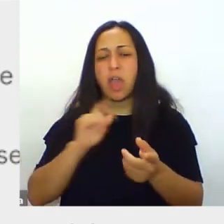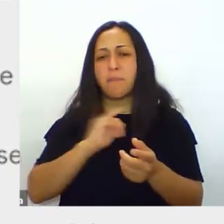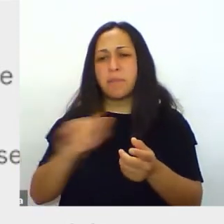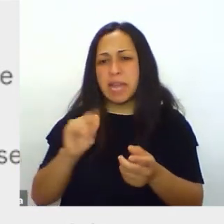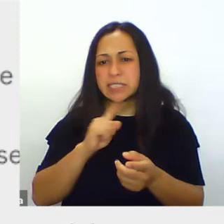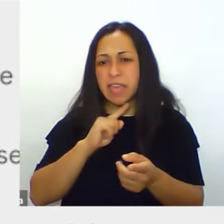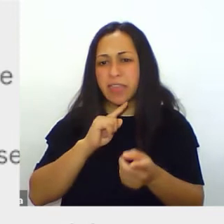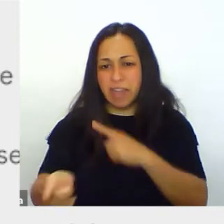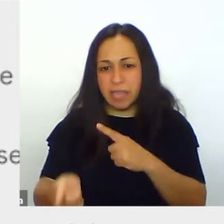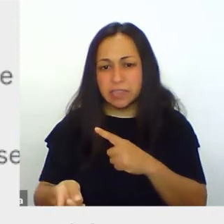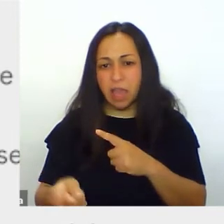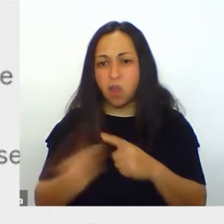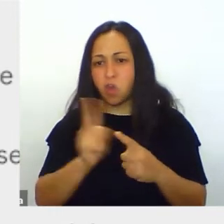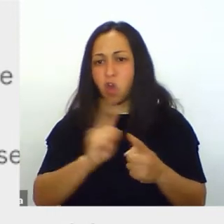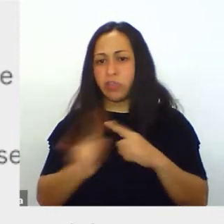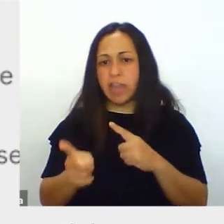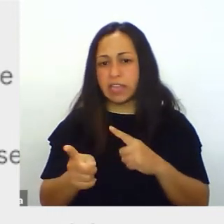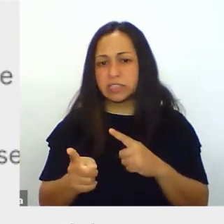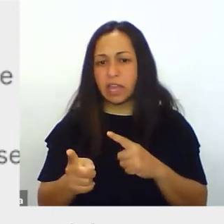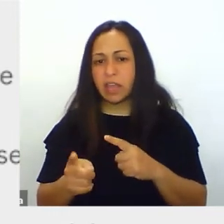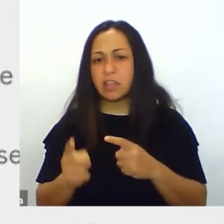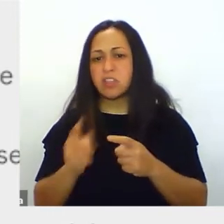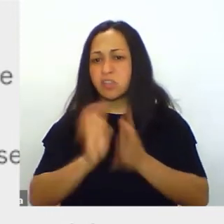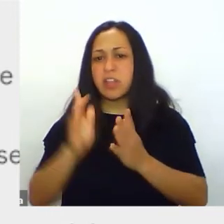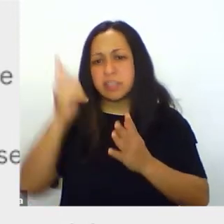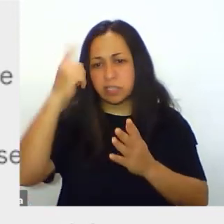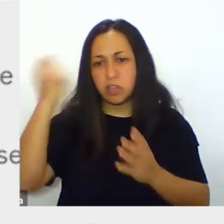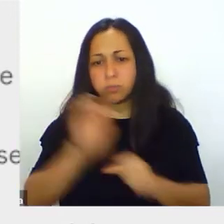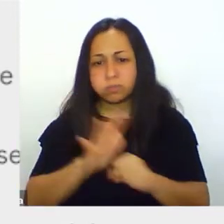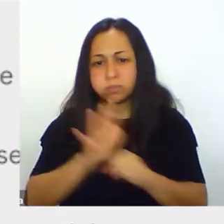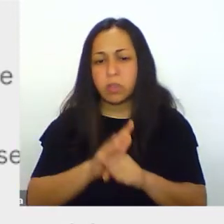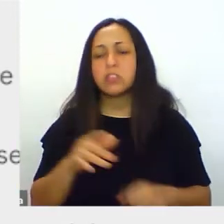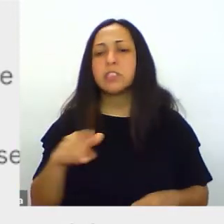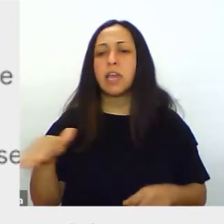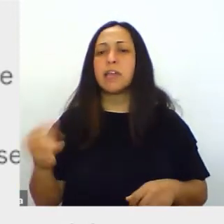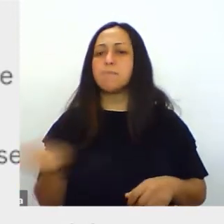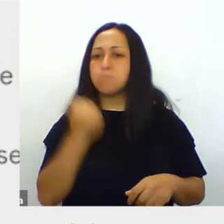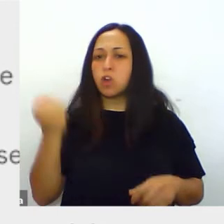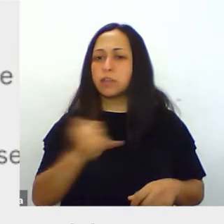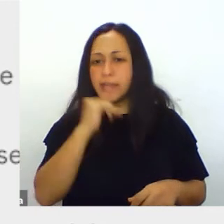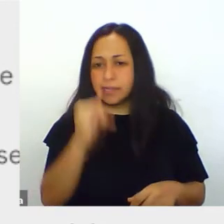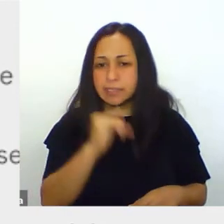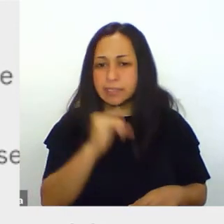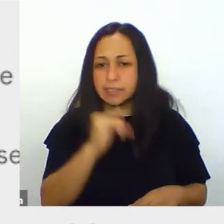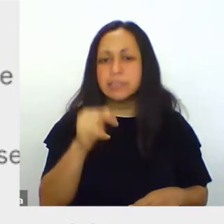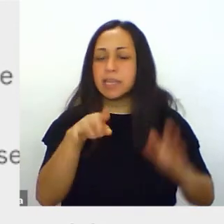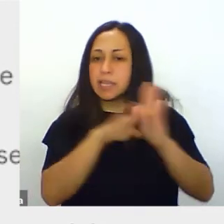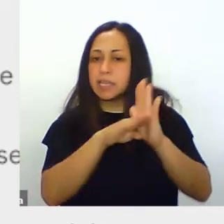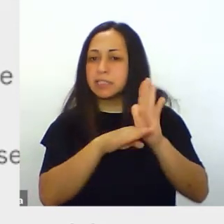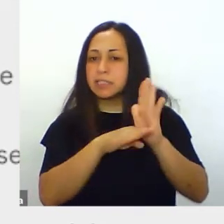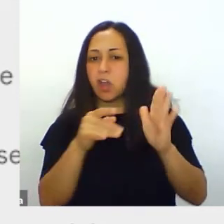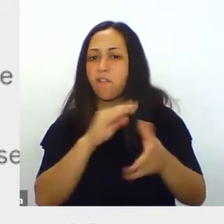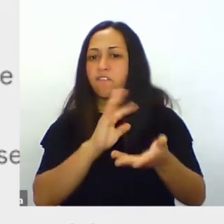las mujeres cuando estamos en el espacio en línea. Me parece importante también mencionar que este tipo de